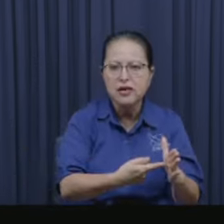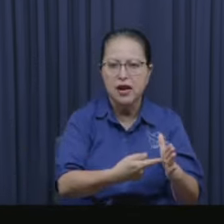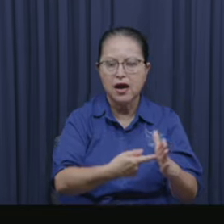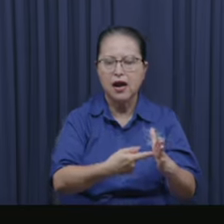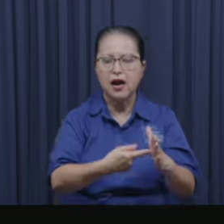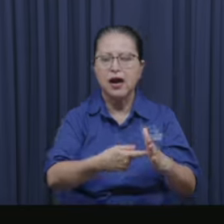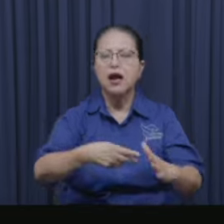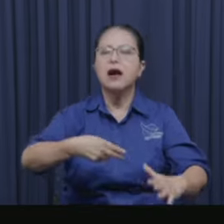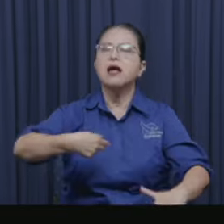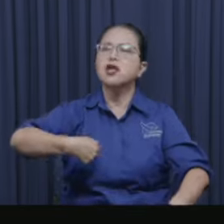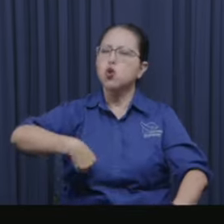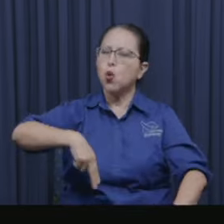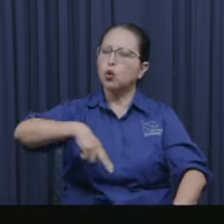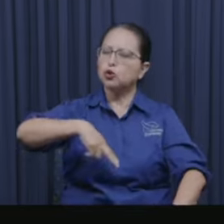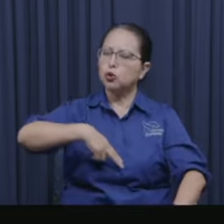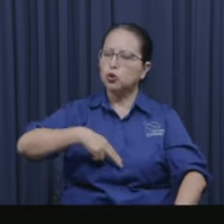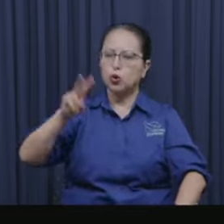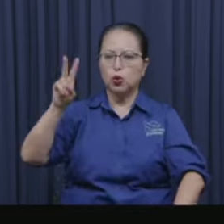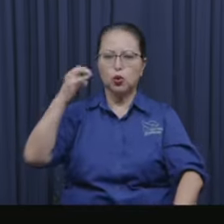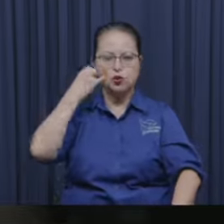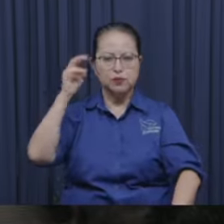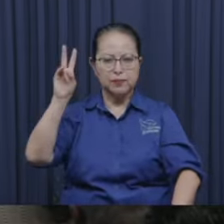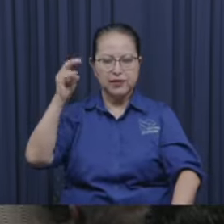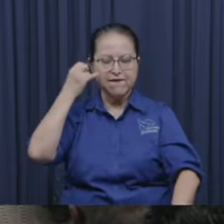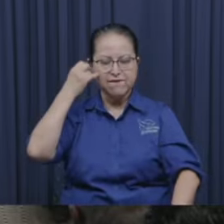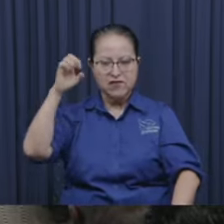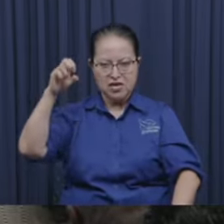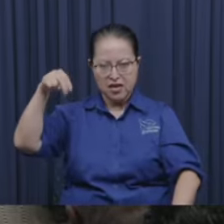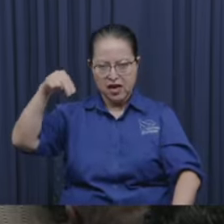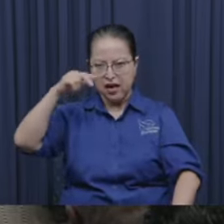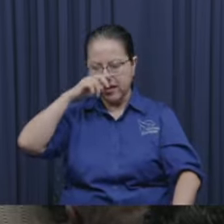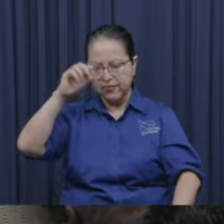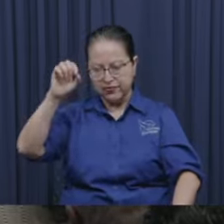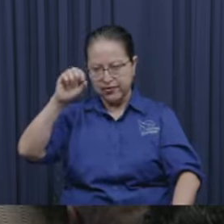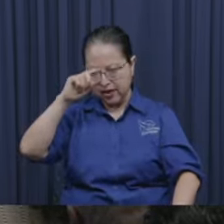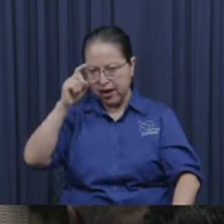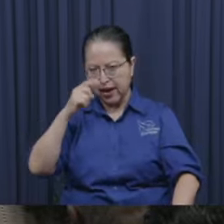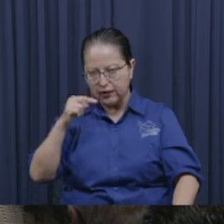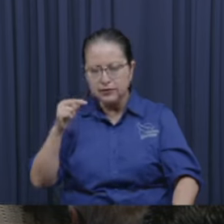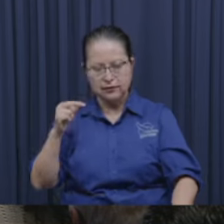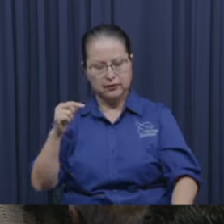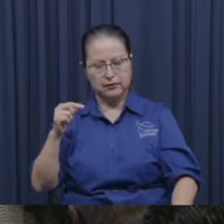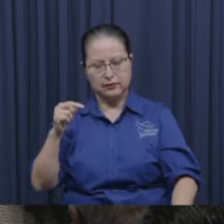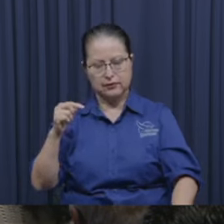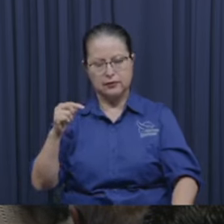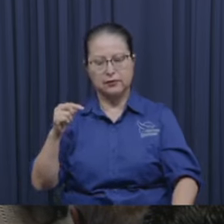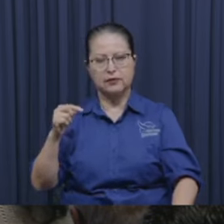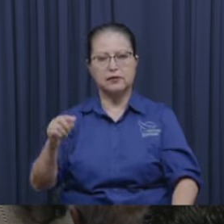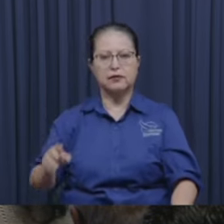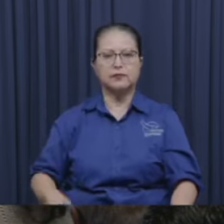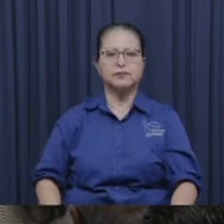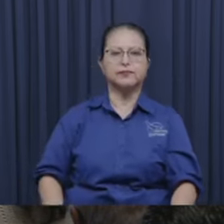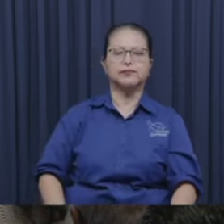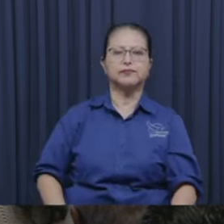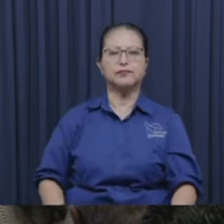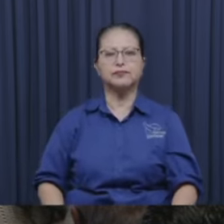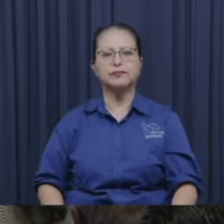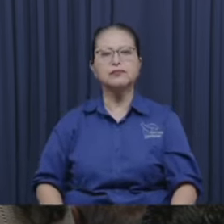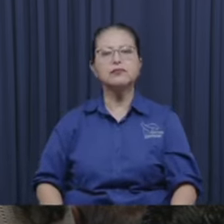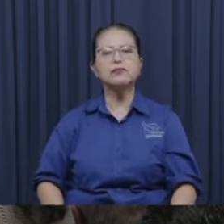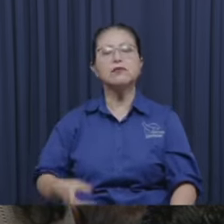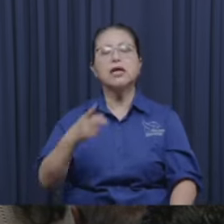nosotros los vivientes Pablo alcanzó una estatura de viviente pero todavía no ha alcanzado la de permanecer por eso dice